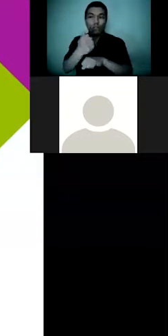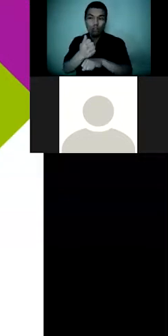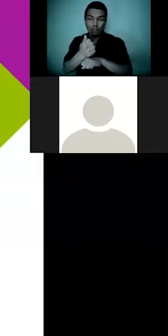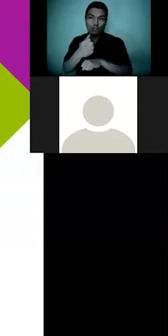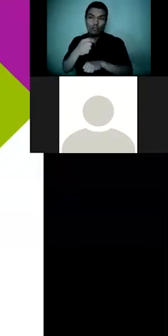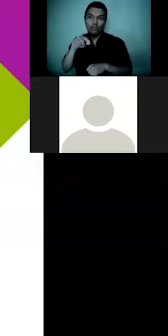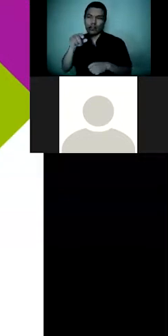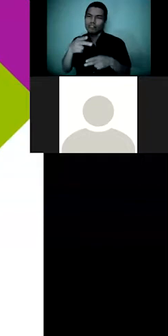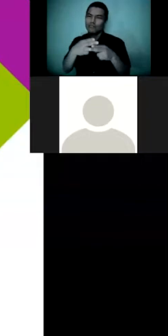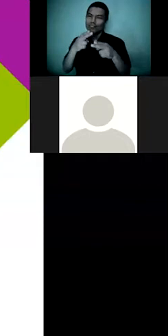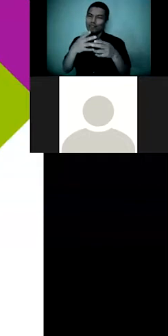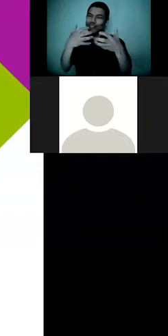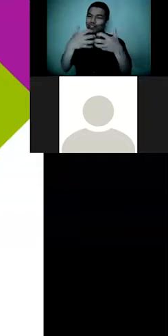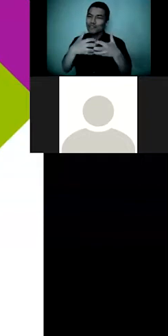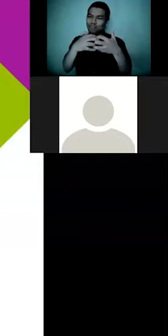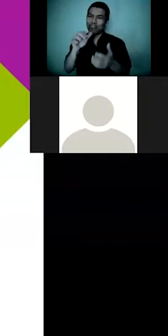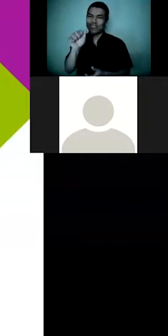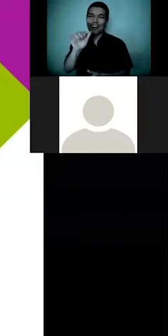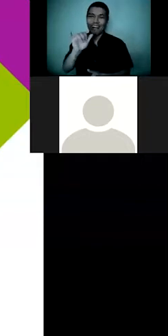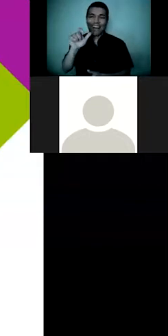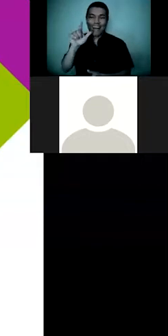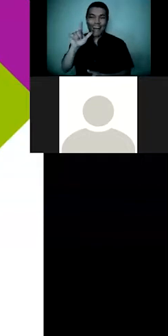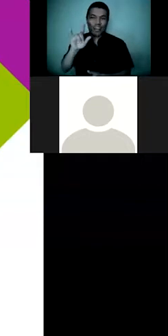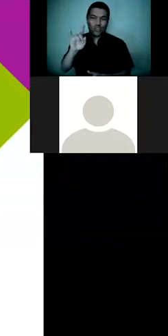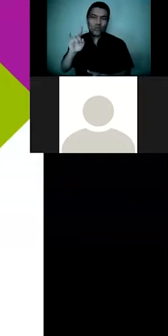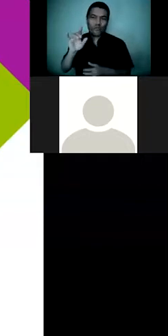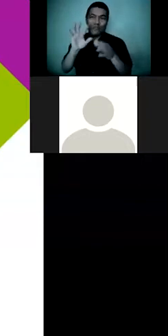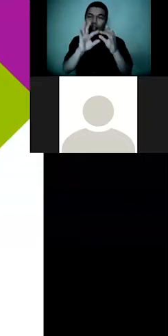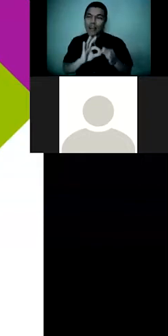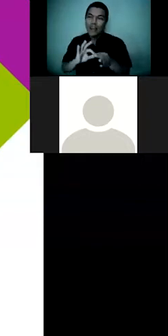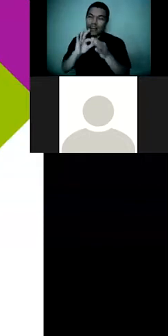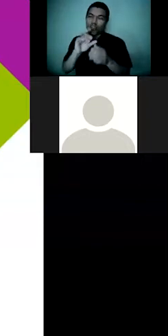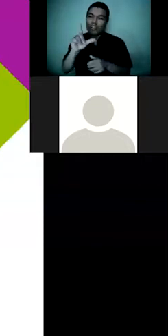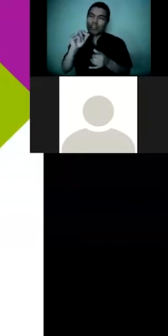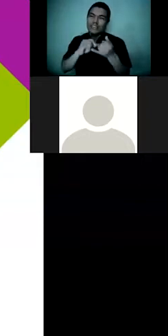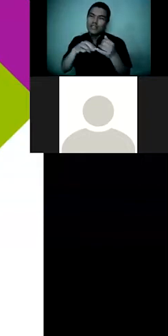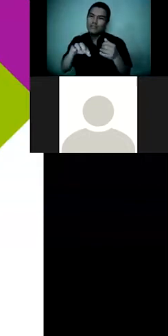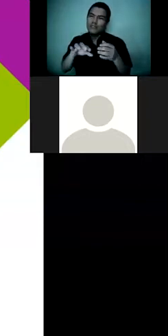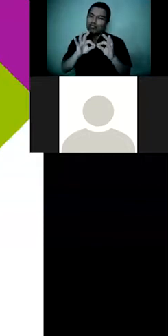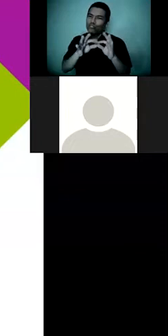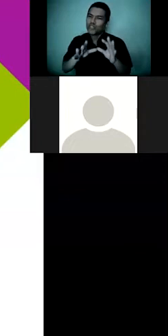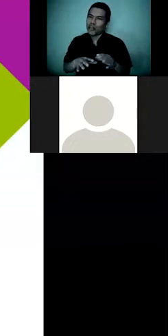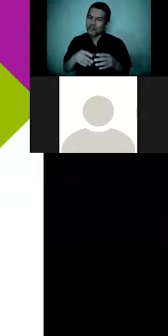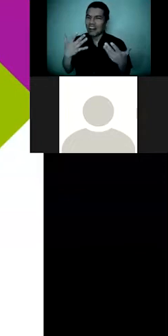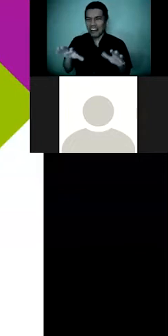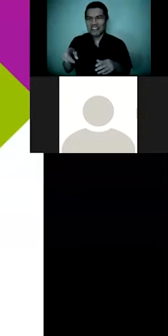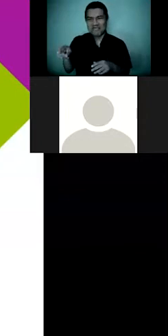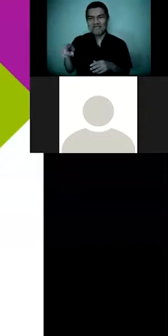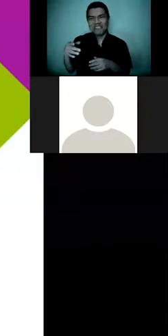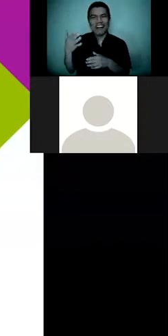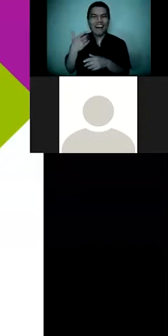Yo también soy socio fundador de la empresa que se llama IU. Esa es su